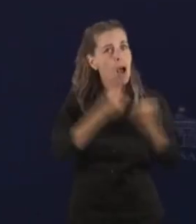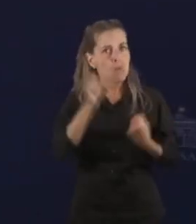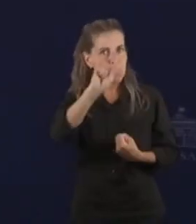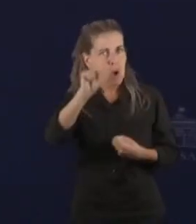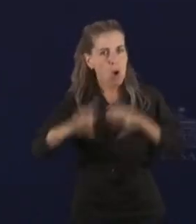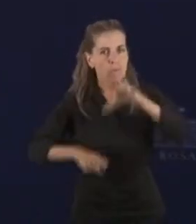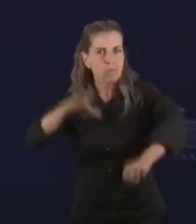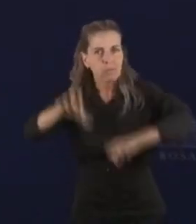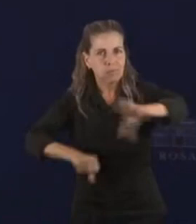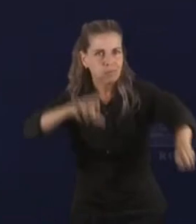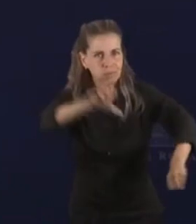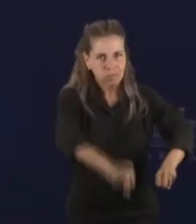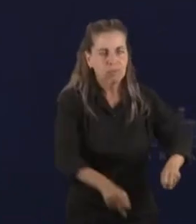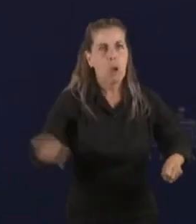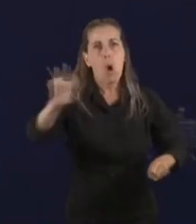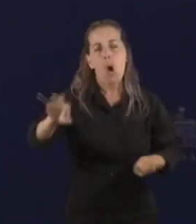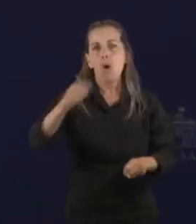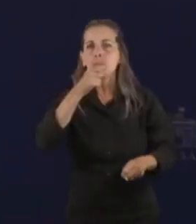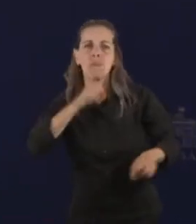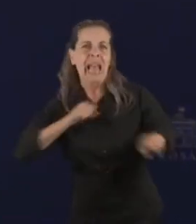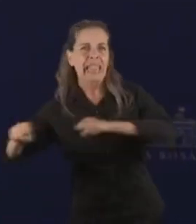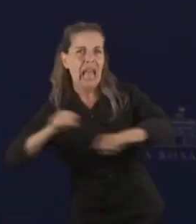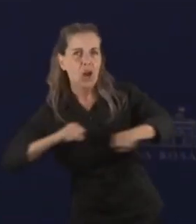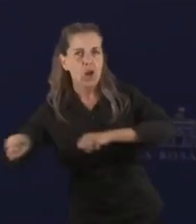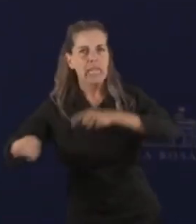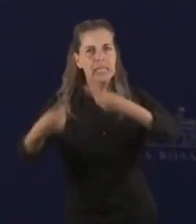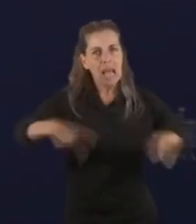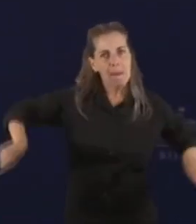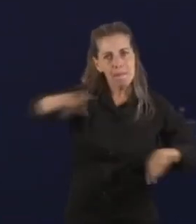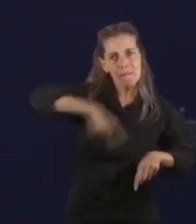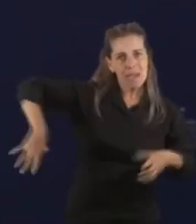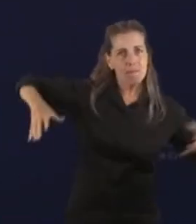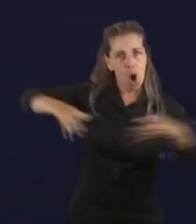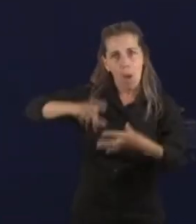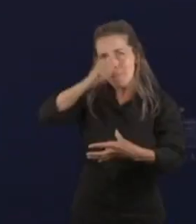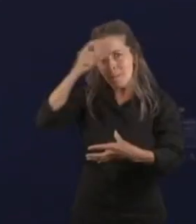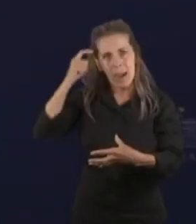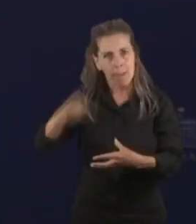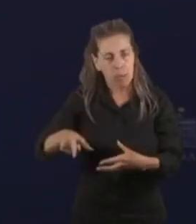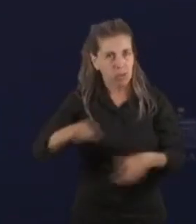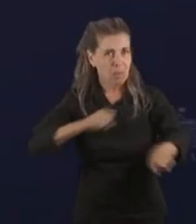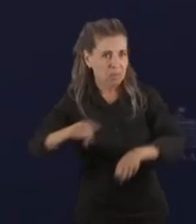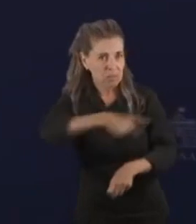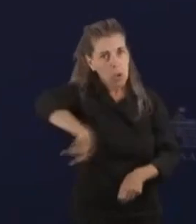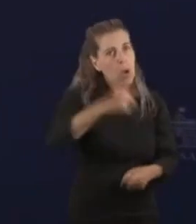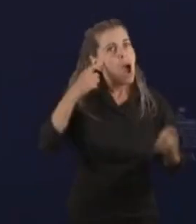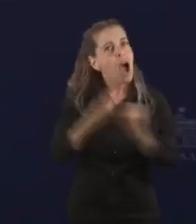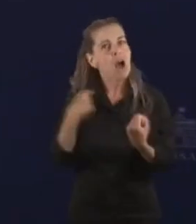ilegales ni ataques terroristas ni ninguna otra cuestión que esté fuera de la ley Así que si